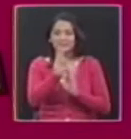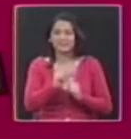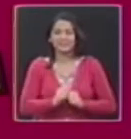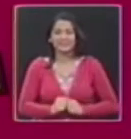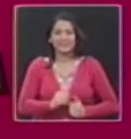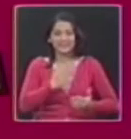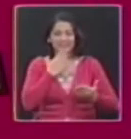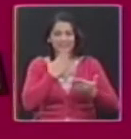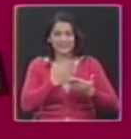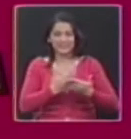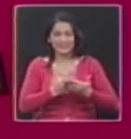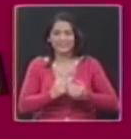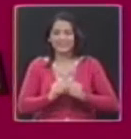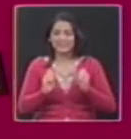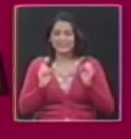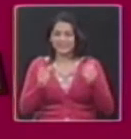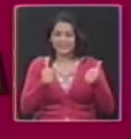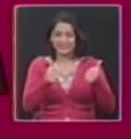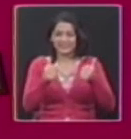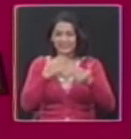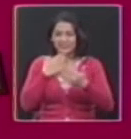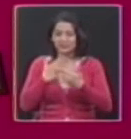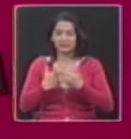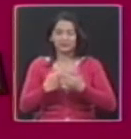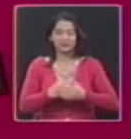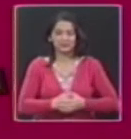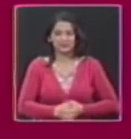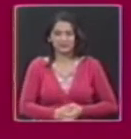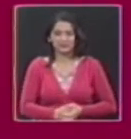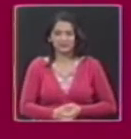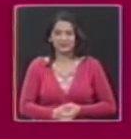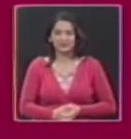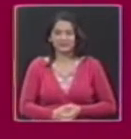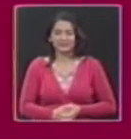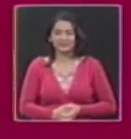Gracias por acompañarnos y éxito. Que les vaya de maravilla con esta iniciativa. Nosotros tenemos más información.